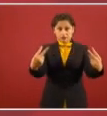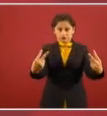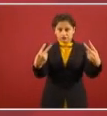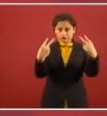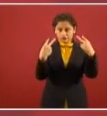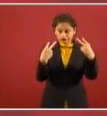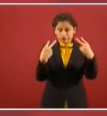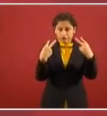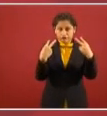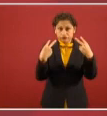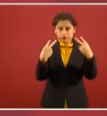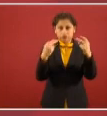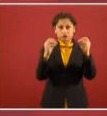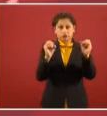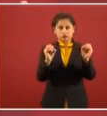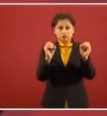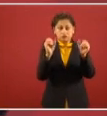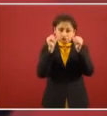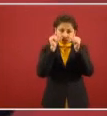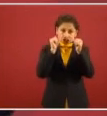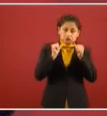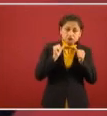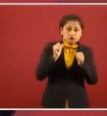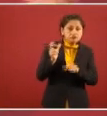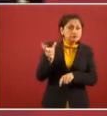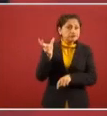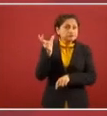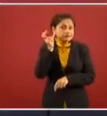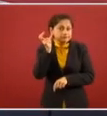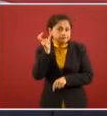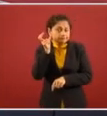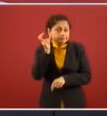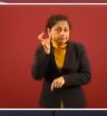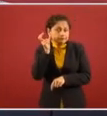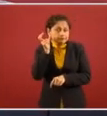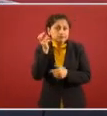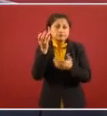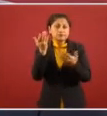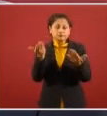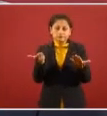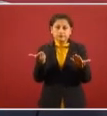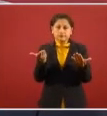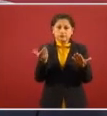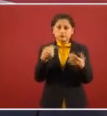escuchan, que nos estamos preparando